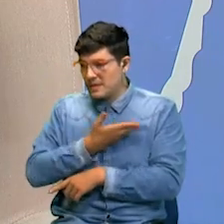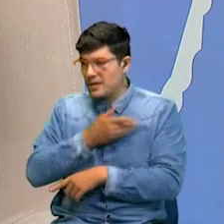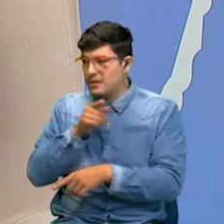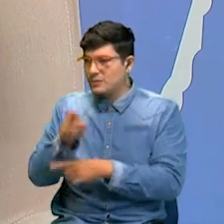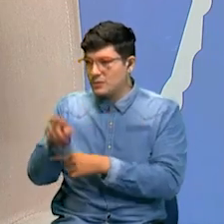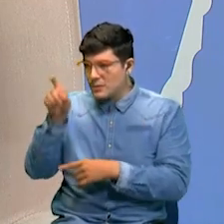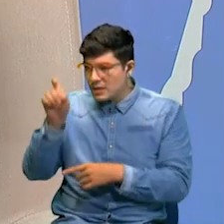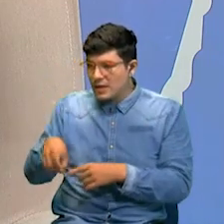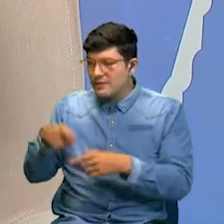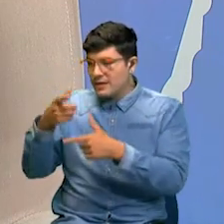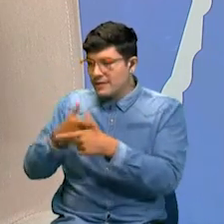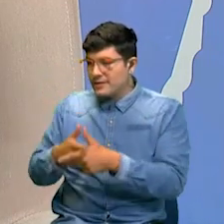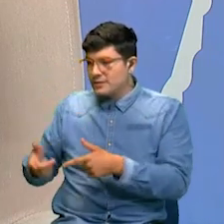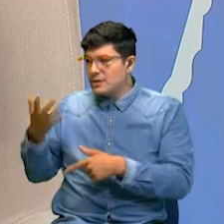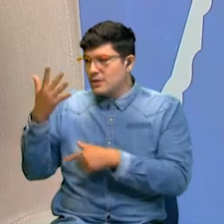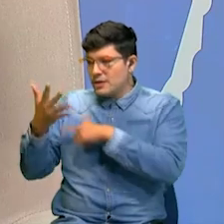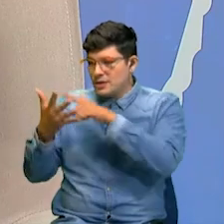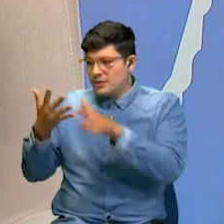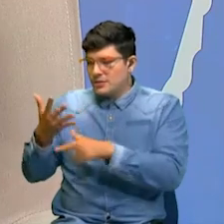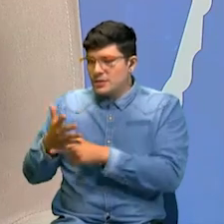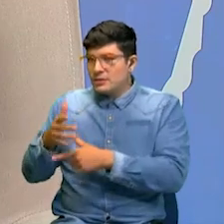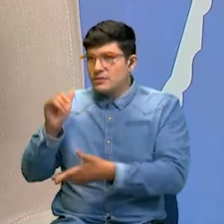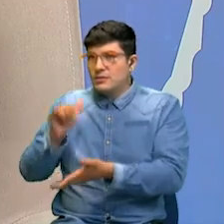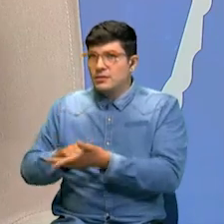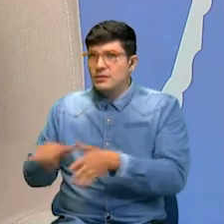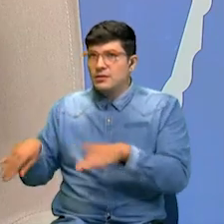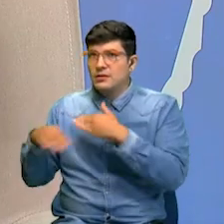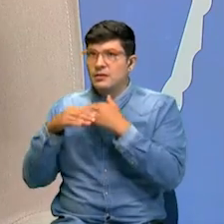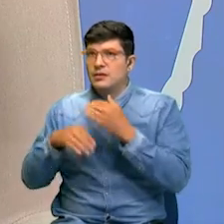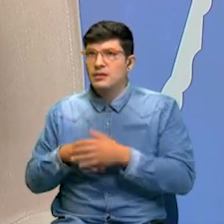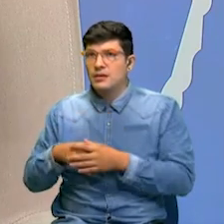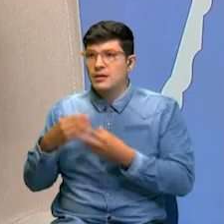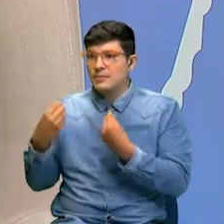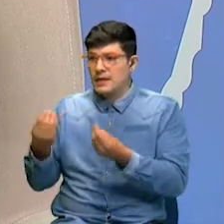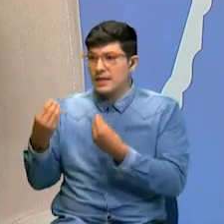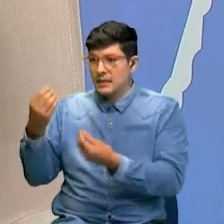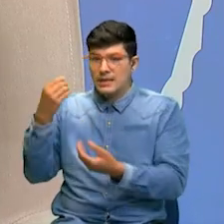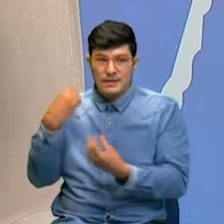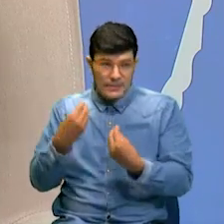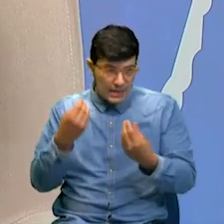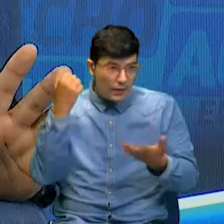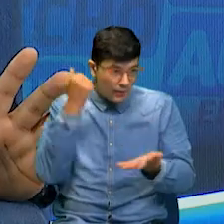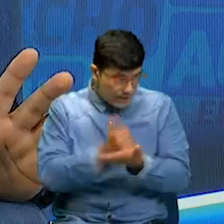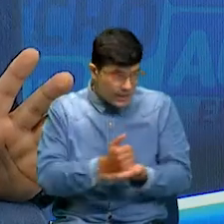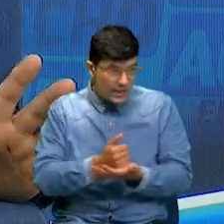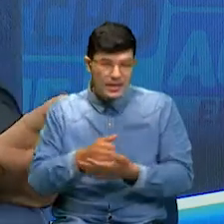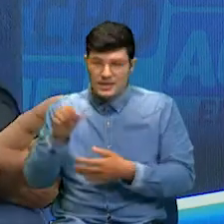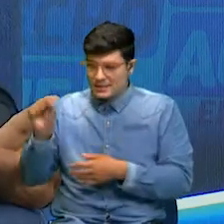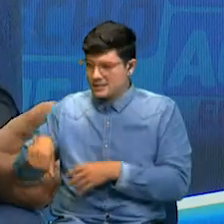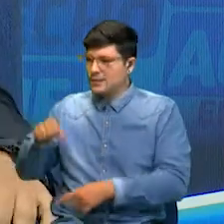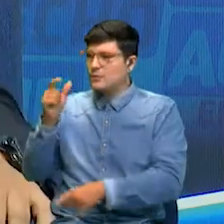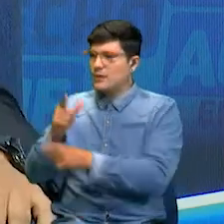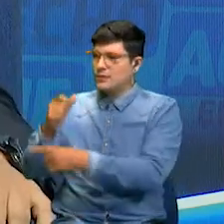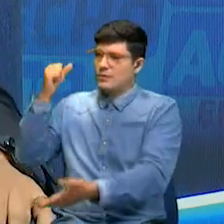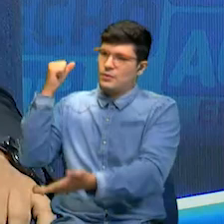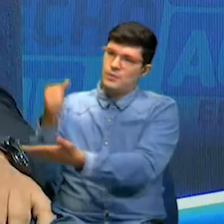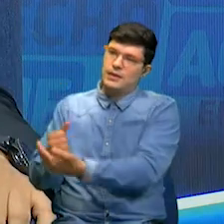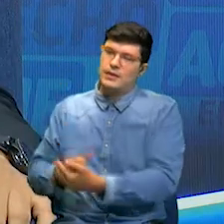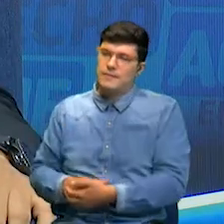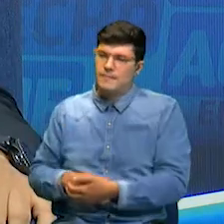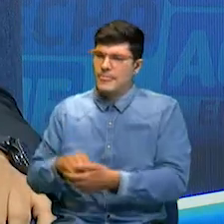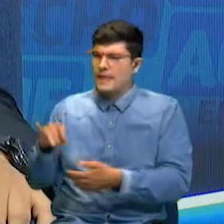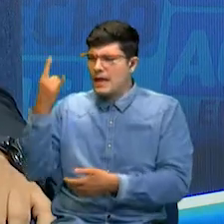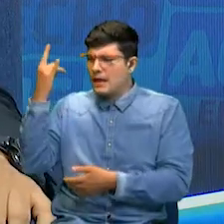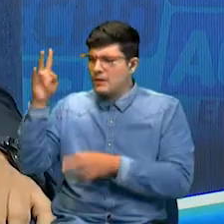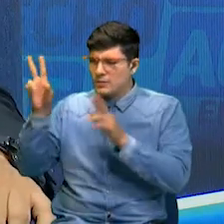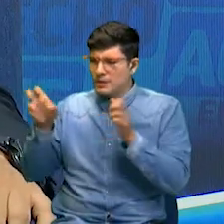debe ser dividida entre los cinco por partes iguales. Ya para obligar. Para obligarlo, sí, señor. Porque vienen y bien, ¿y hay algún tema